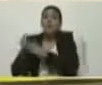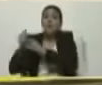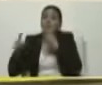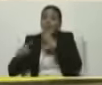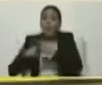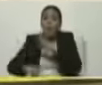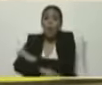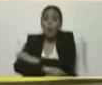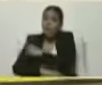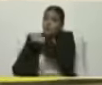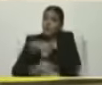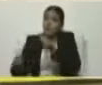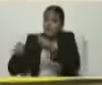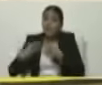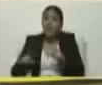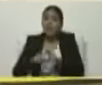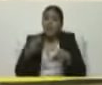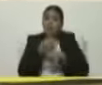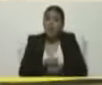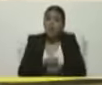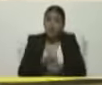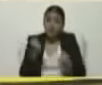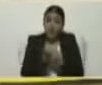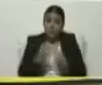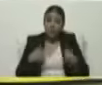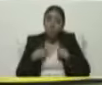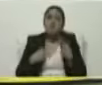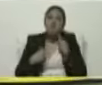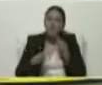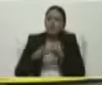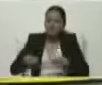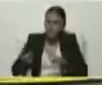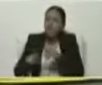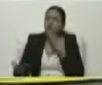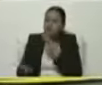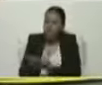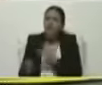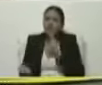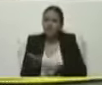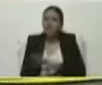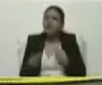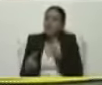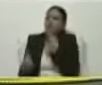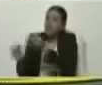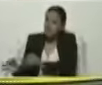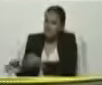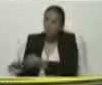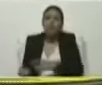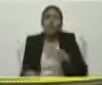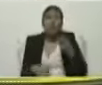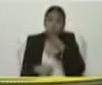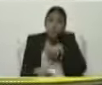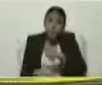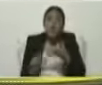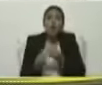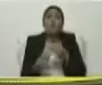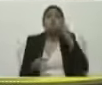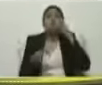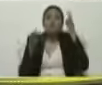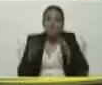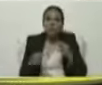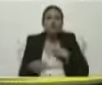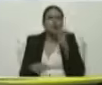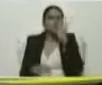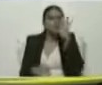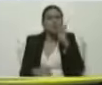oposición, lo valoro mucho. Les digo a ustedes lo que les digo al pueblo en las calles. Tengan la seguridad. Lo